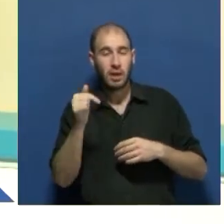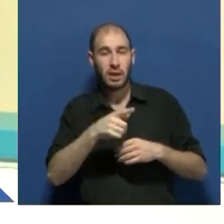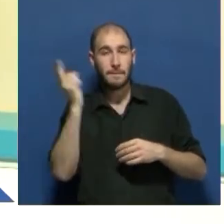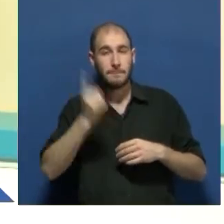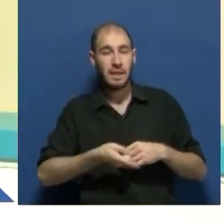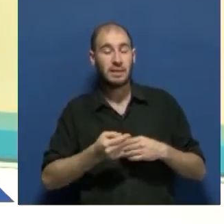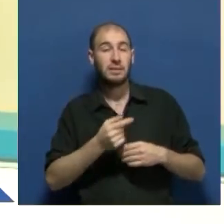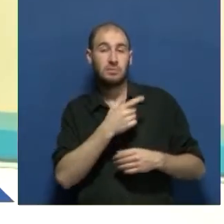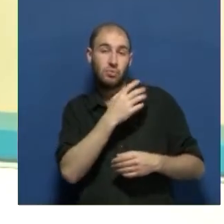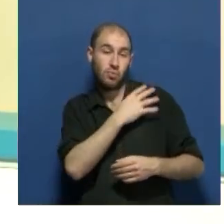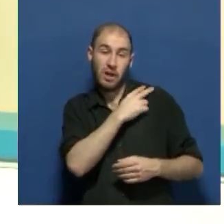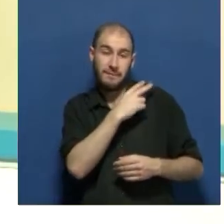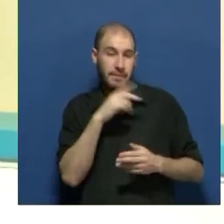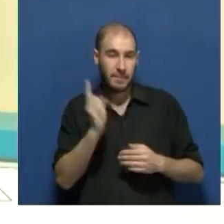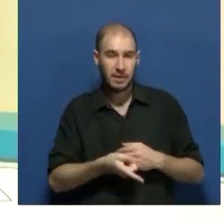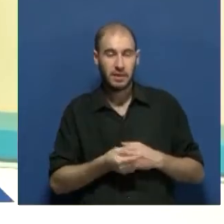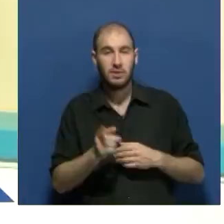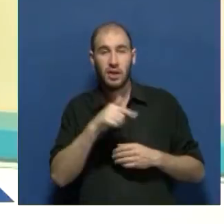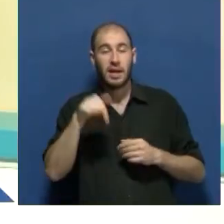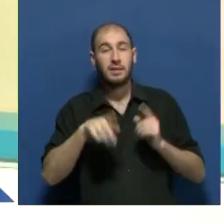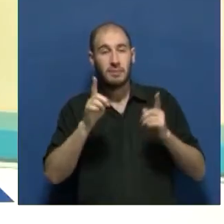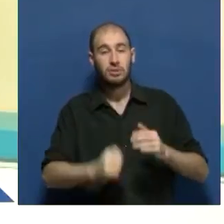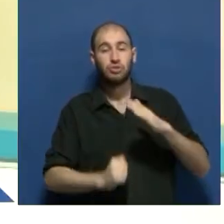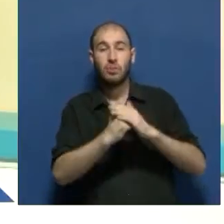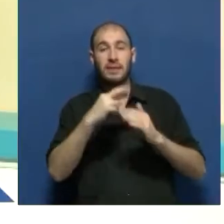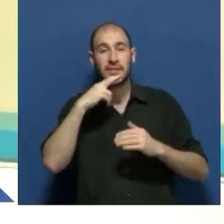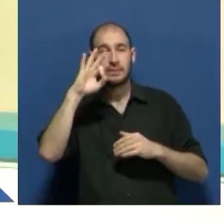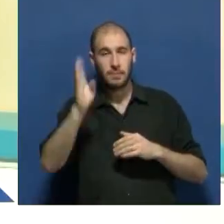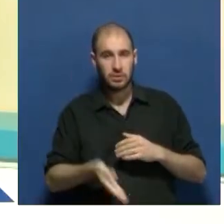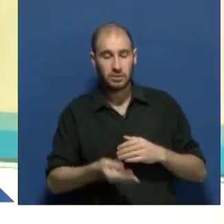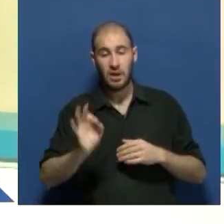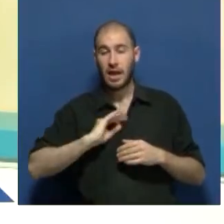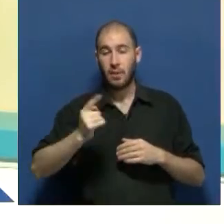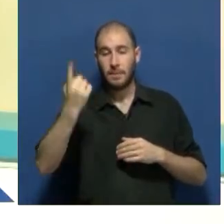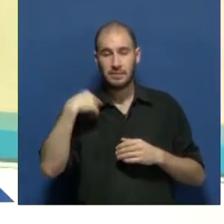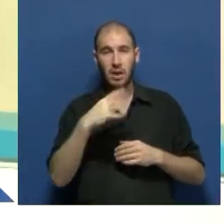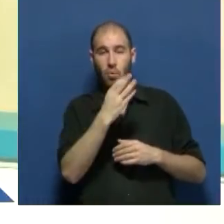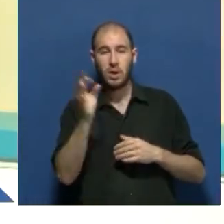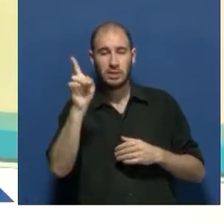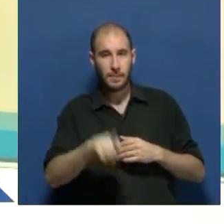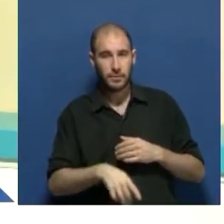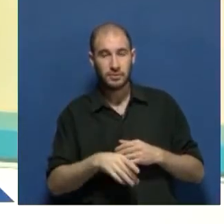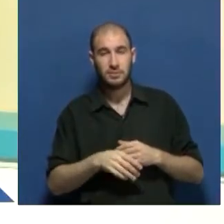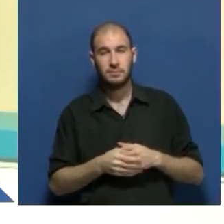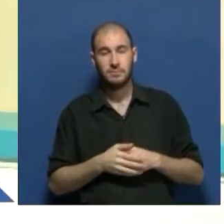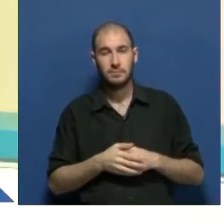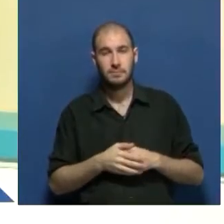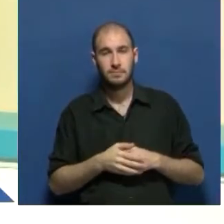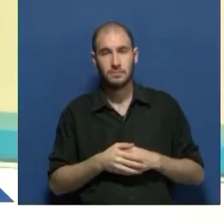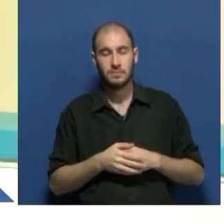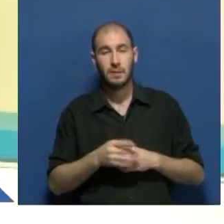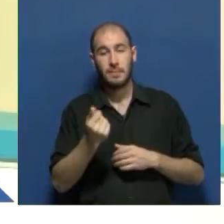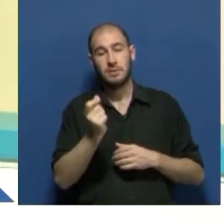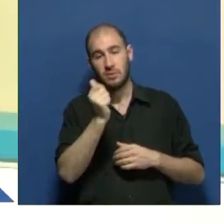la patronal, y en este caso estamos hablando también de un techo del 17%, cuando el año pasado hubo un 40%